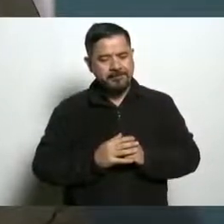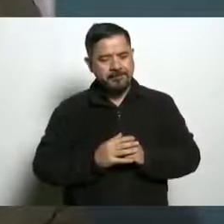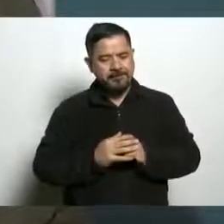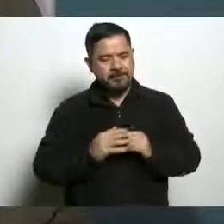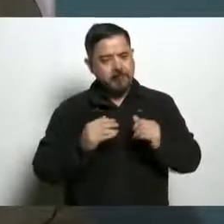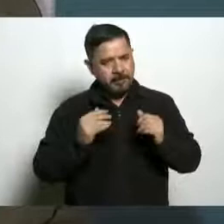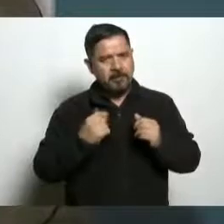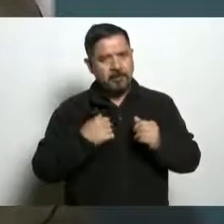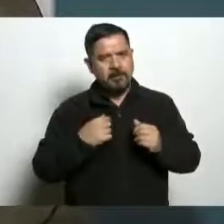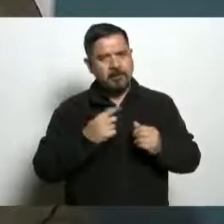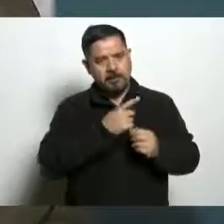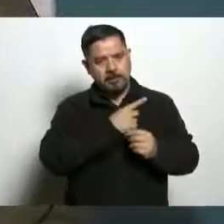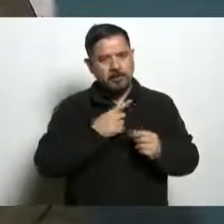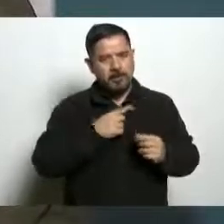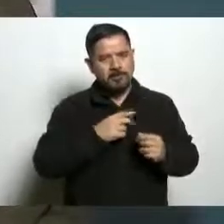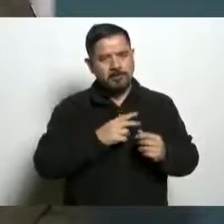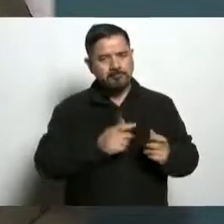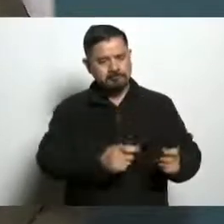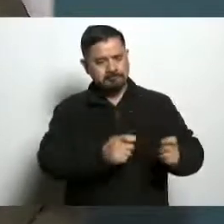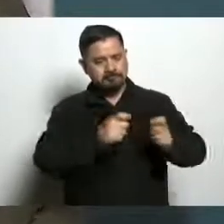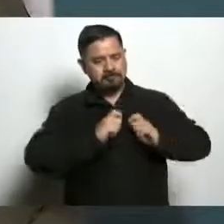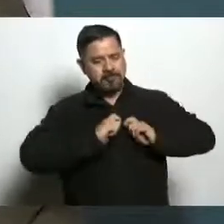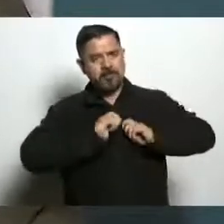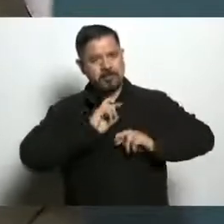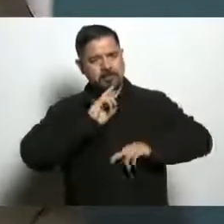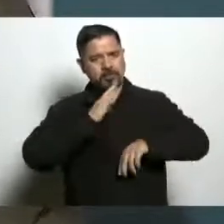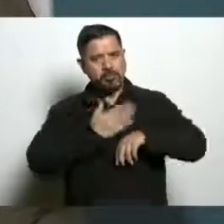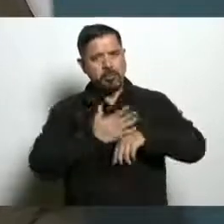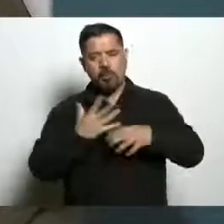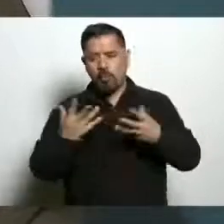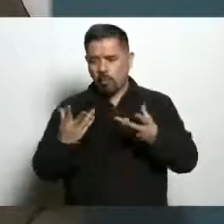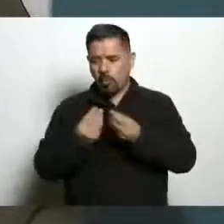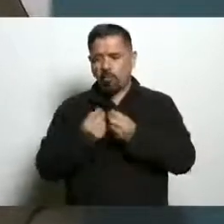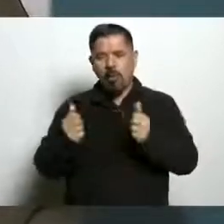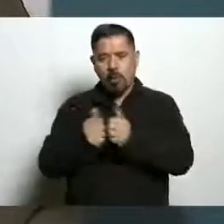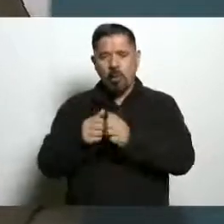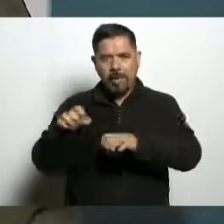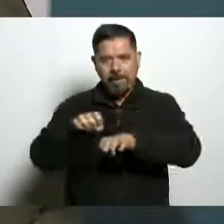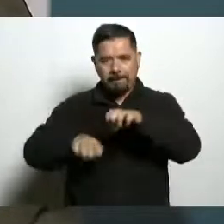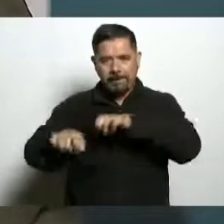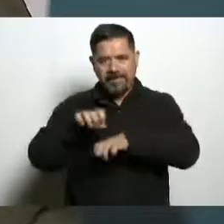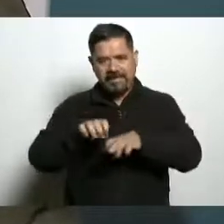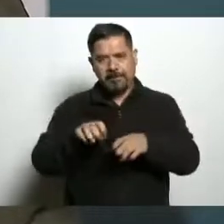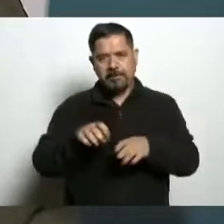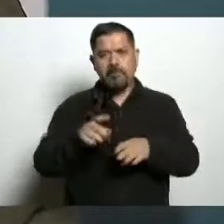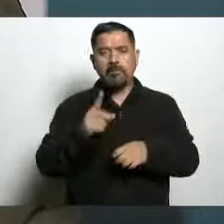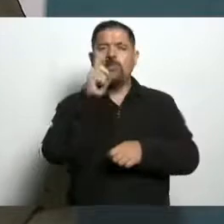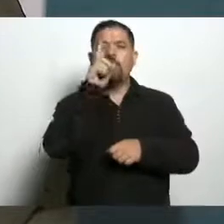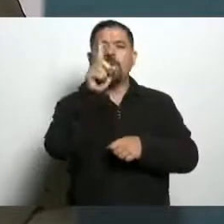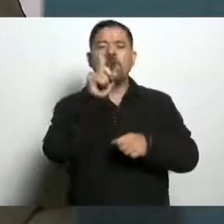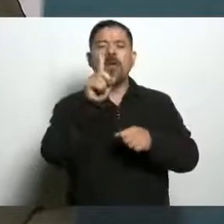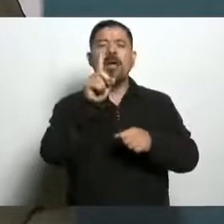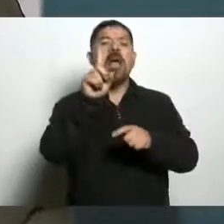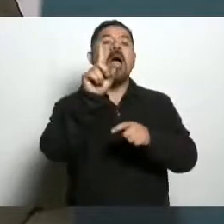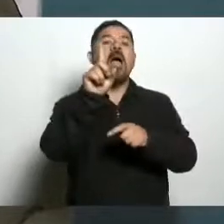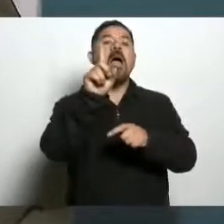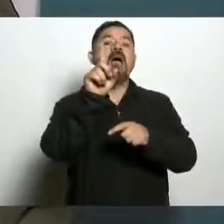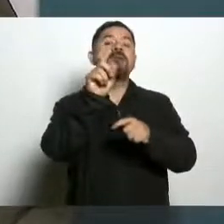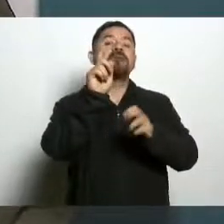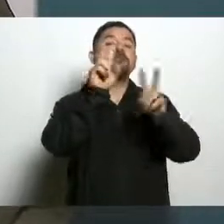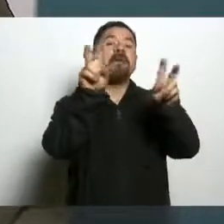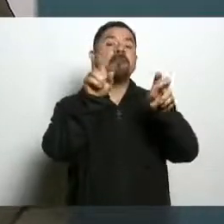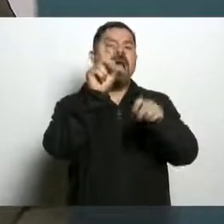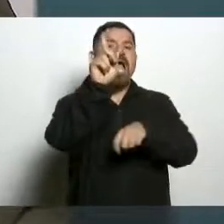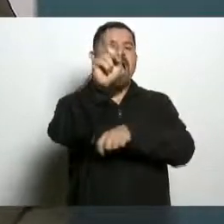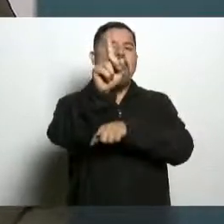hagamos cargo con el apoyo de la empresa para que no falte el agua y para que